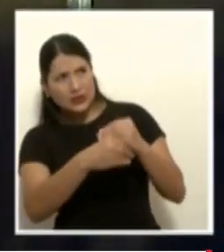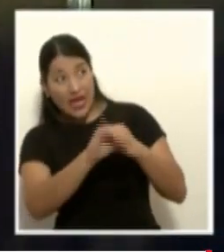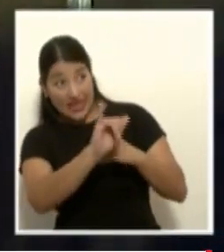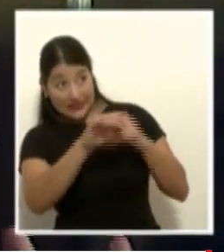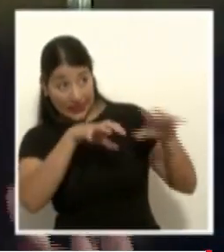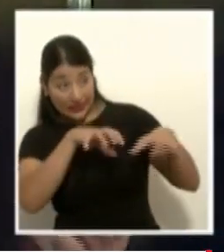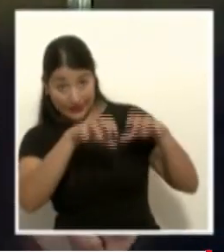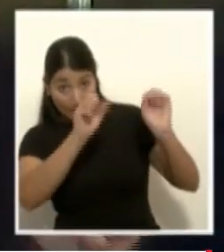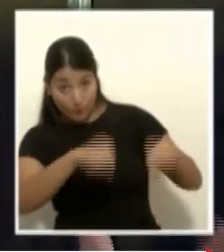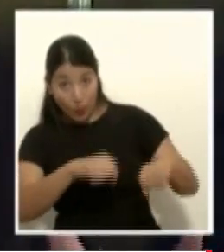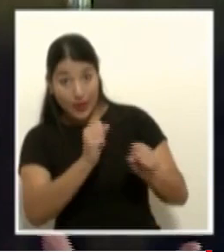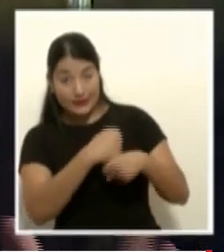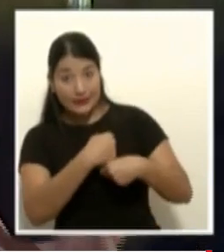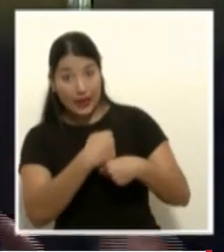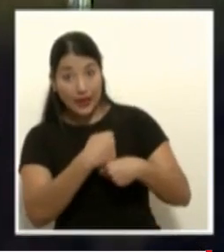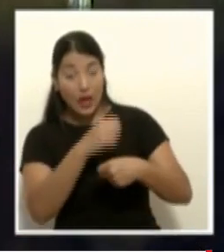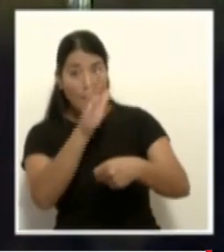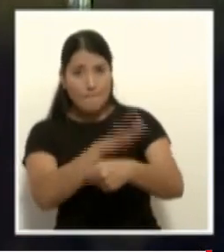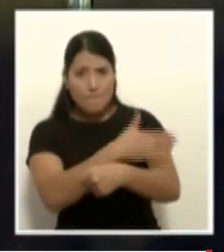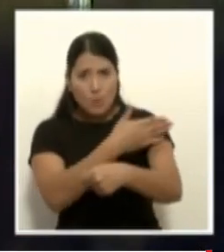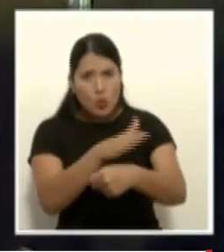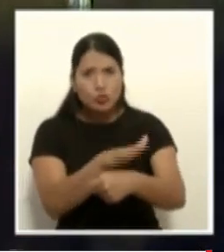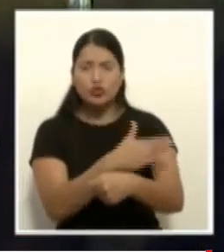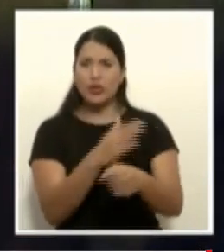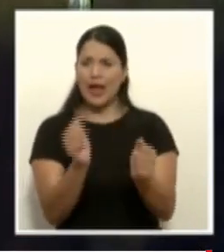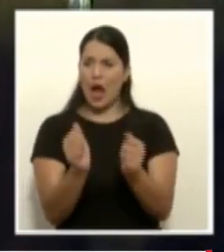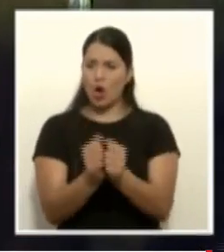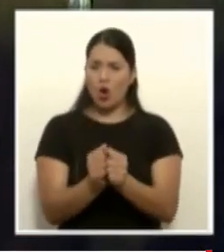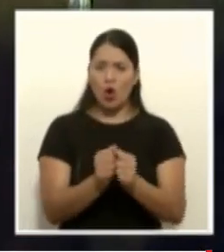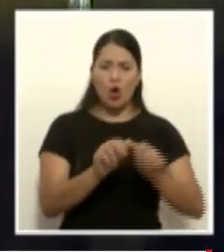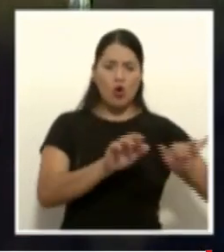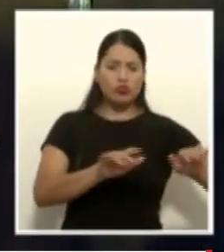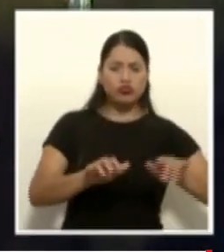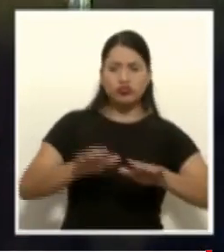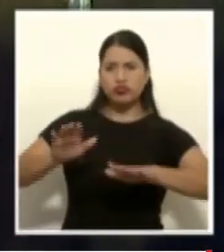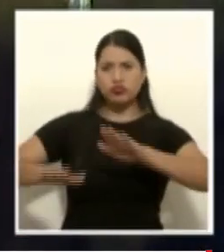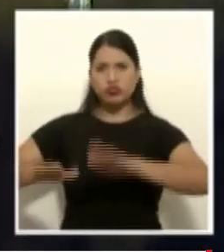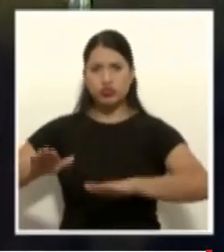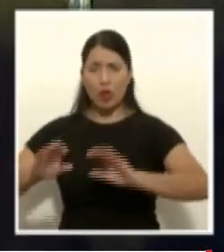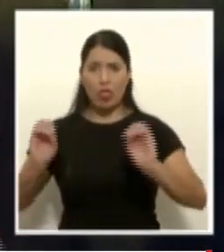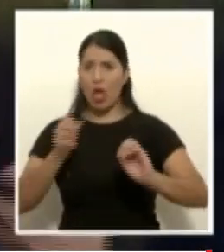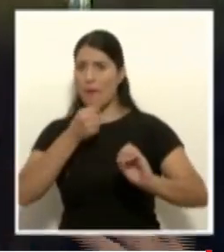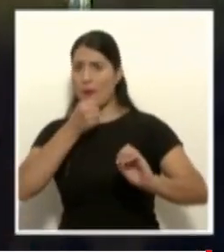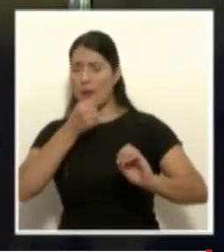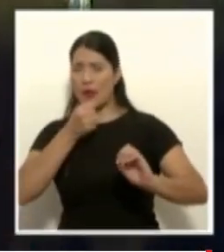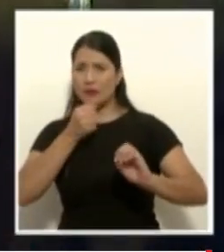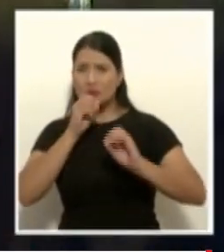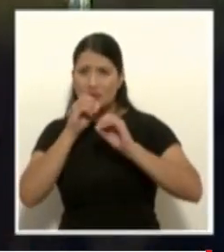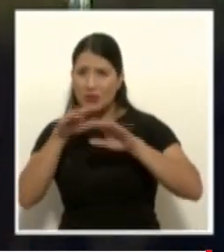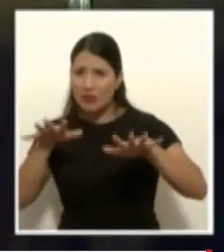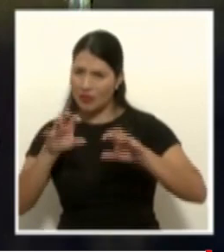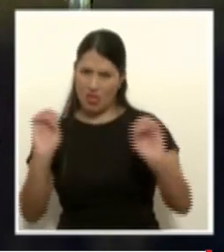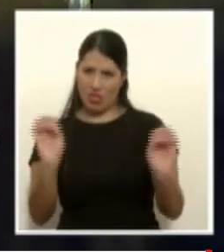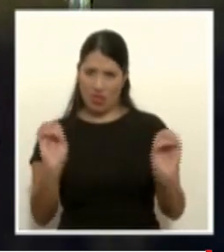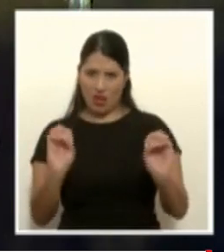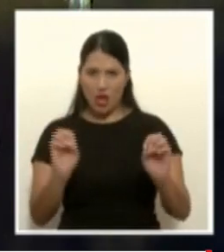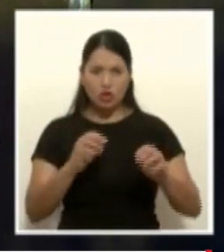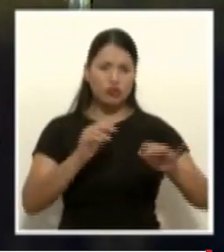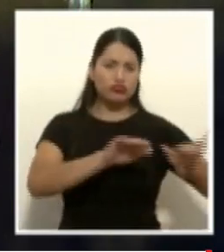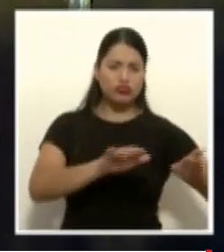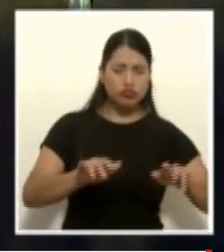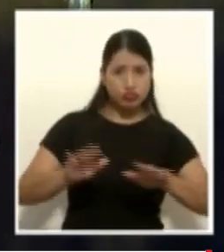pueden hacer, don Daniel, música solo instrumental, en lugares con el aforo al 50%, que no requieran permisos